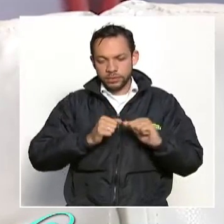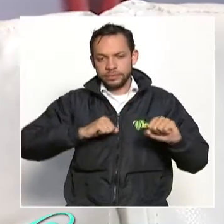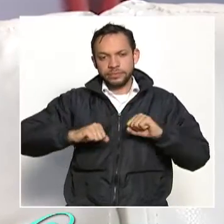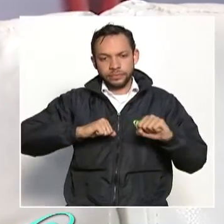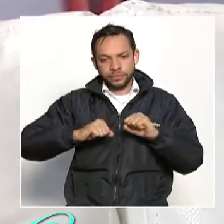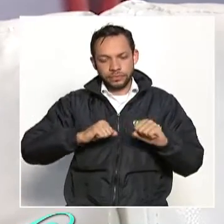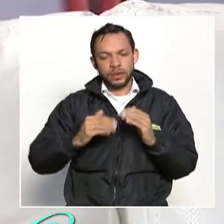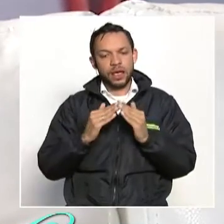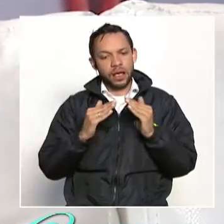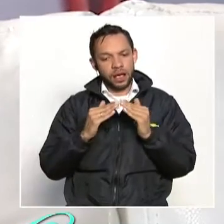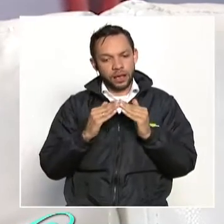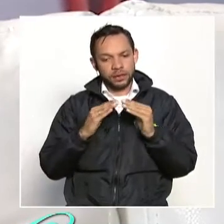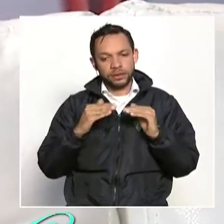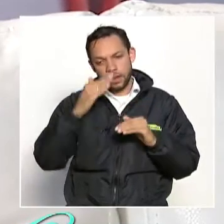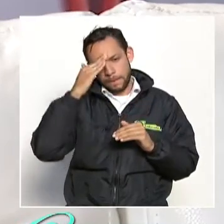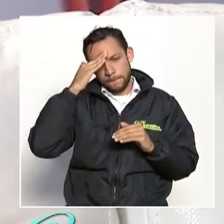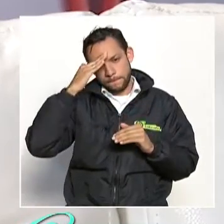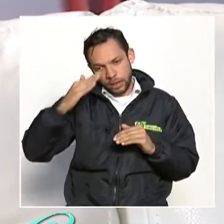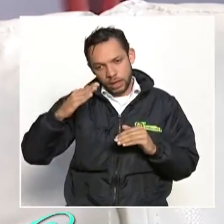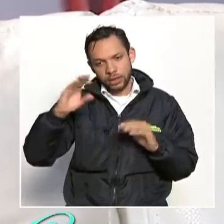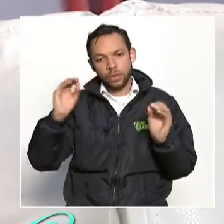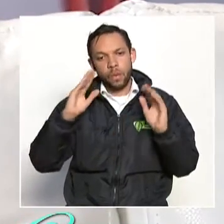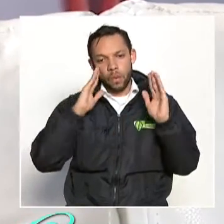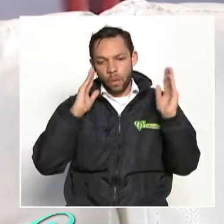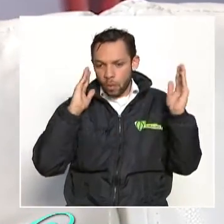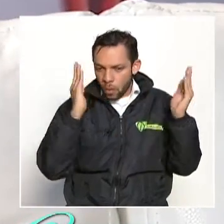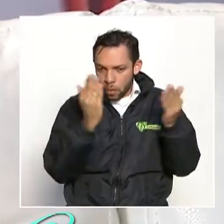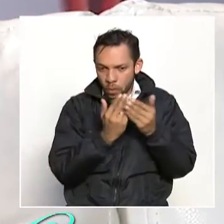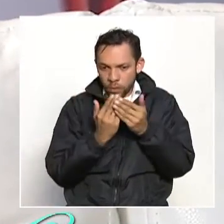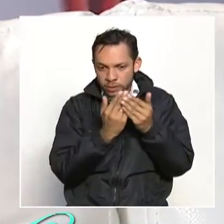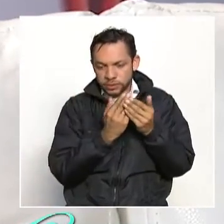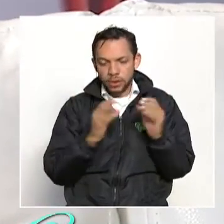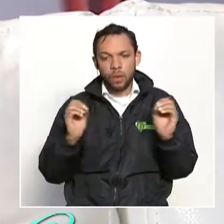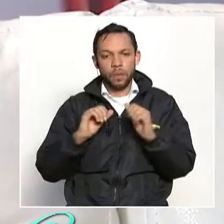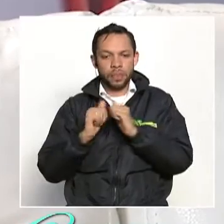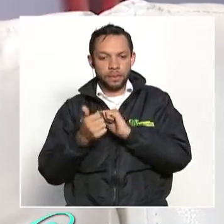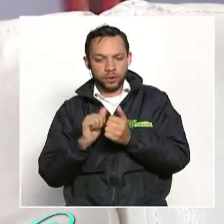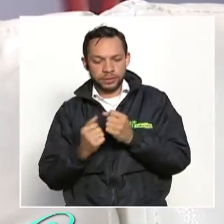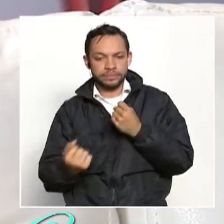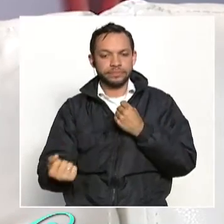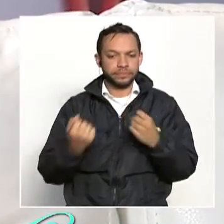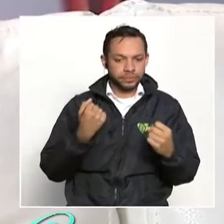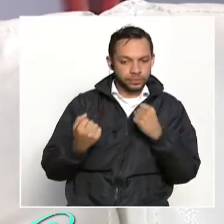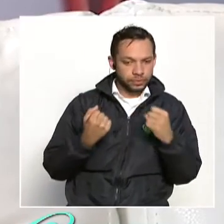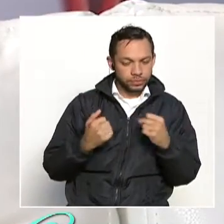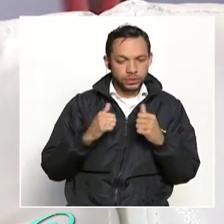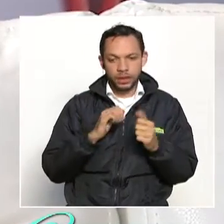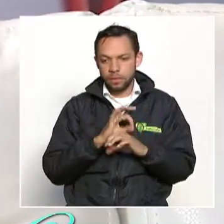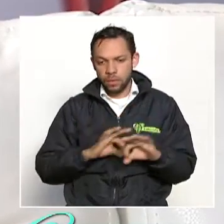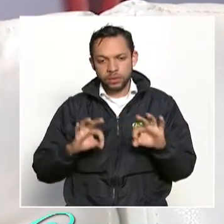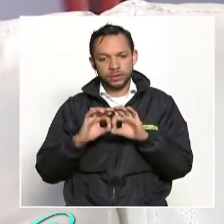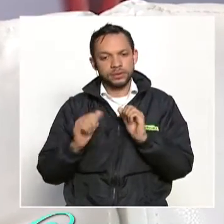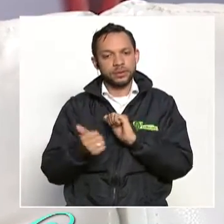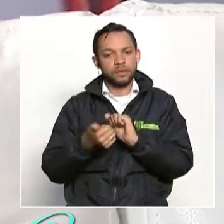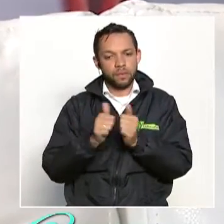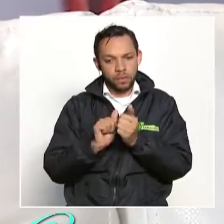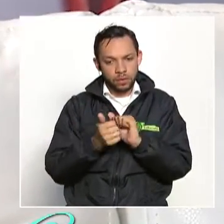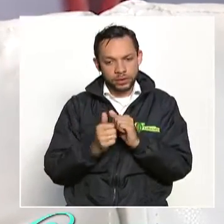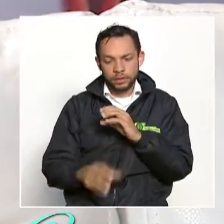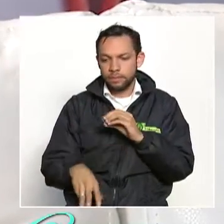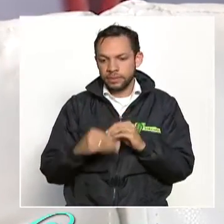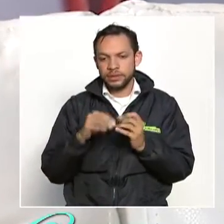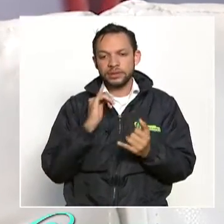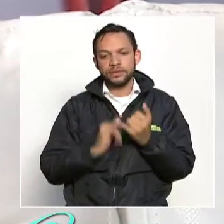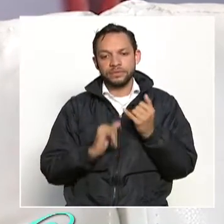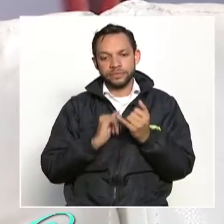hacer en la casa, en el patio, en el estadio, en los gimnasios, en muchas partes. Eso es parte fundamental de la salud. Y finalmente